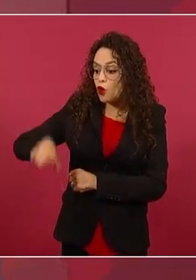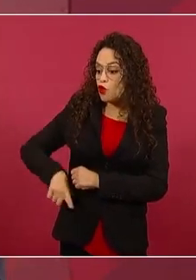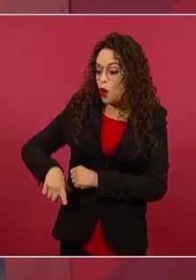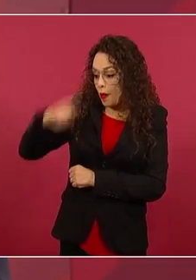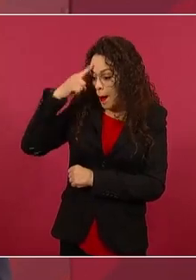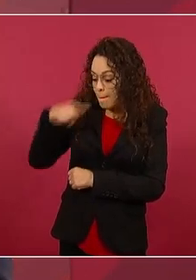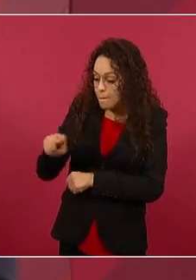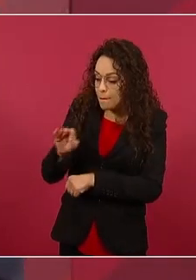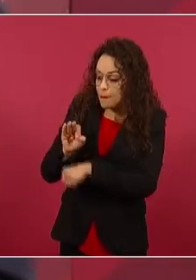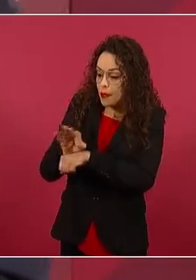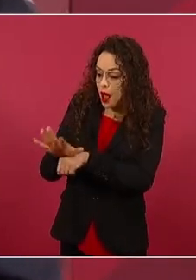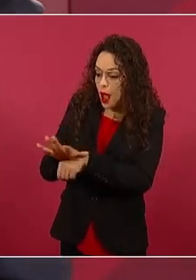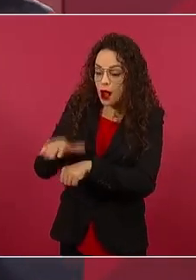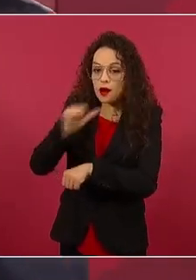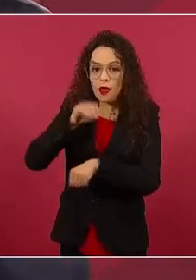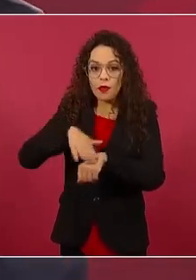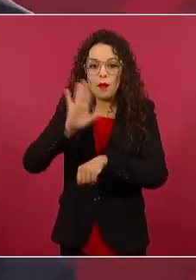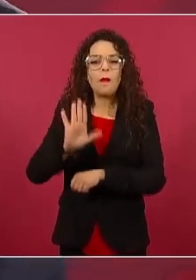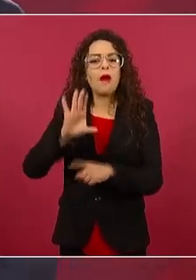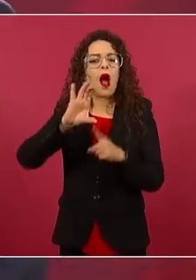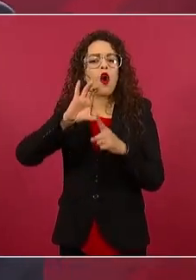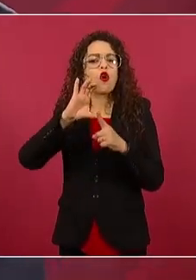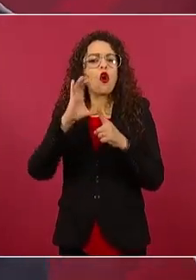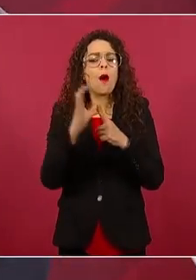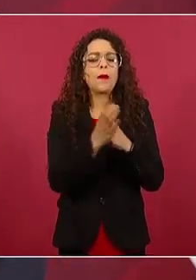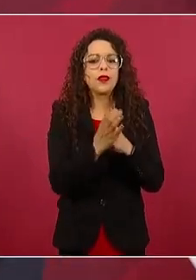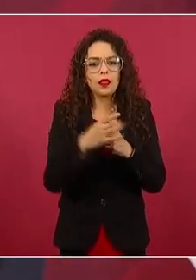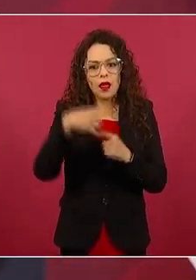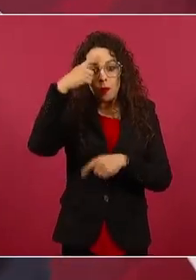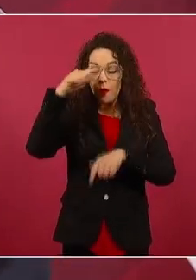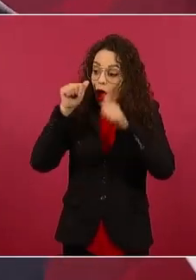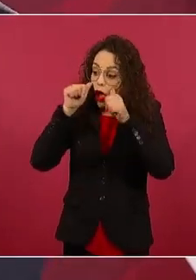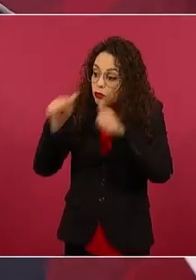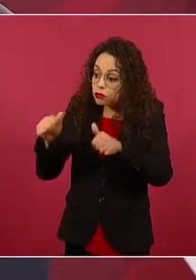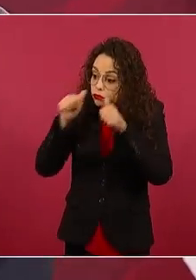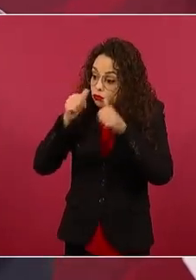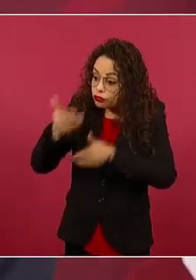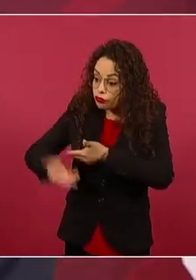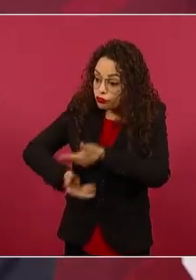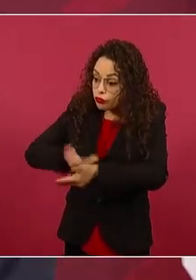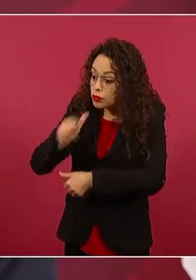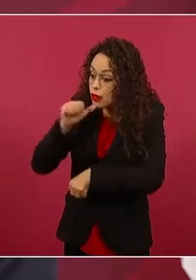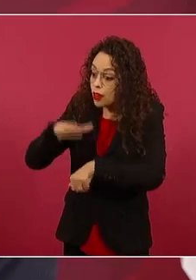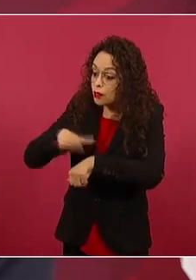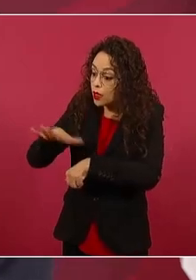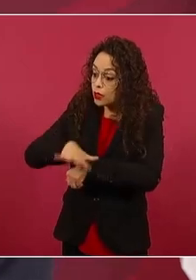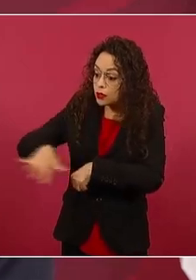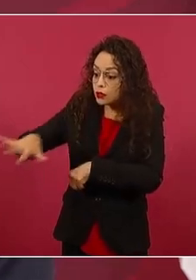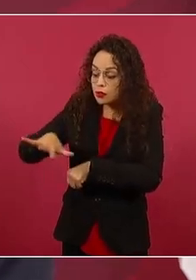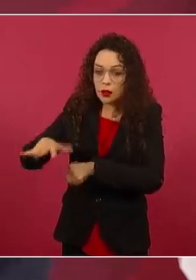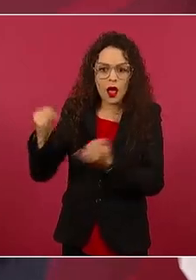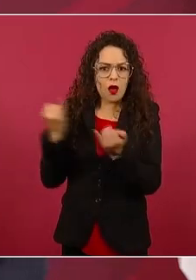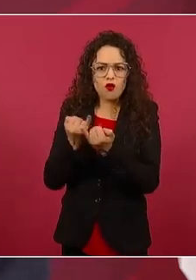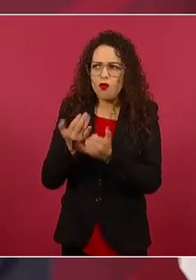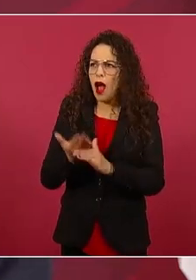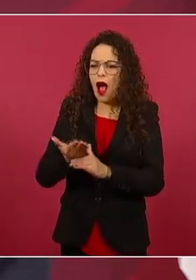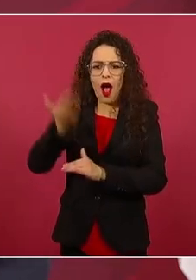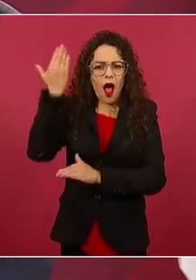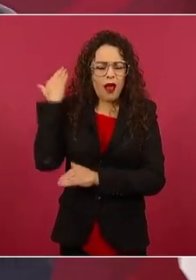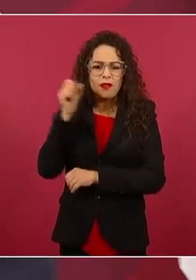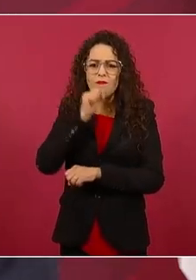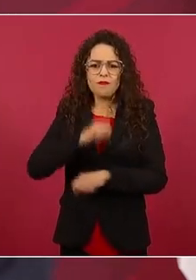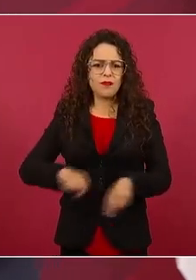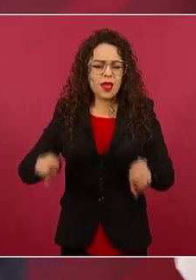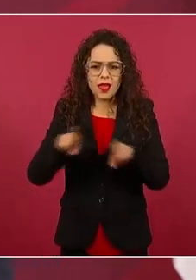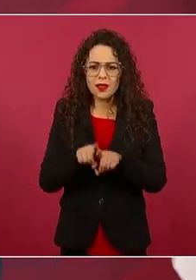que el gobierno fuese un comité al servicio, como era antes, de una minoría, y